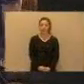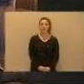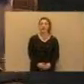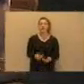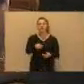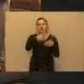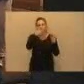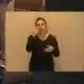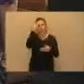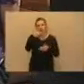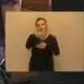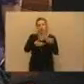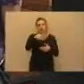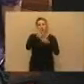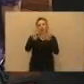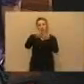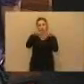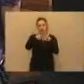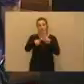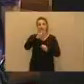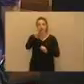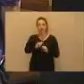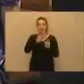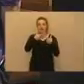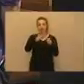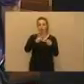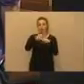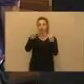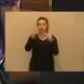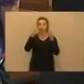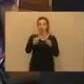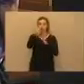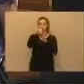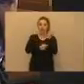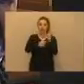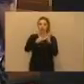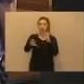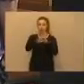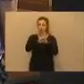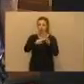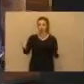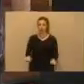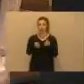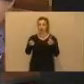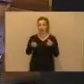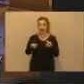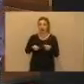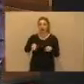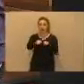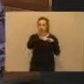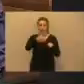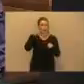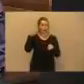¿Considera que los procesos selectivos de las empresas y fundaciones del sector público cumplieron con los principios constitucionales de publicidad, igualdad, mérito y